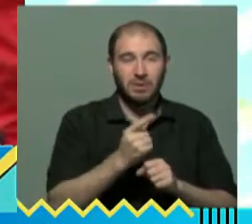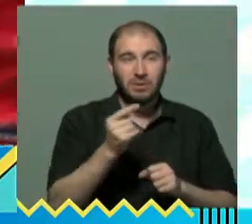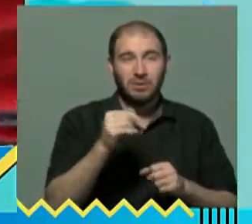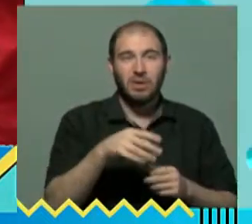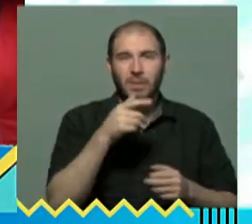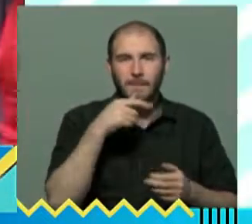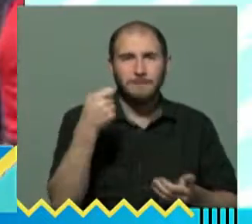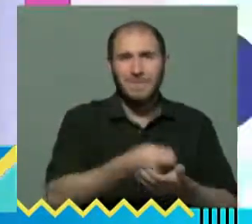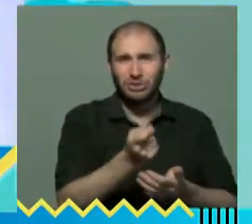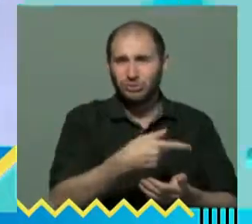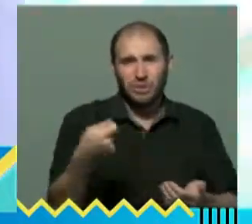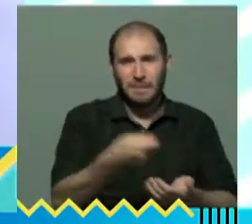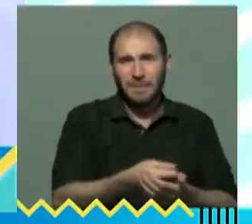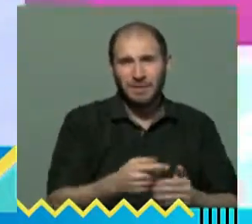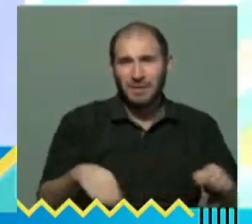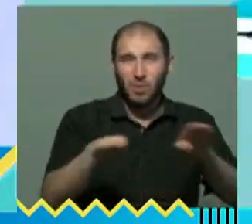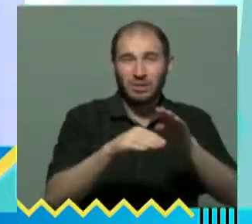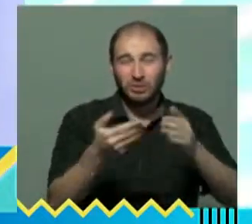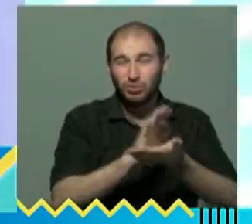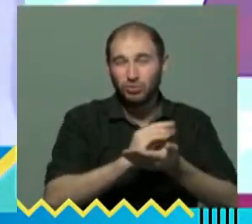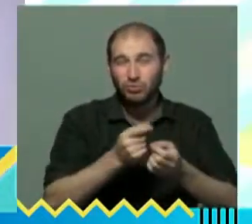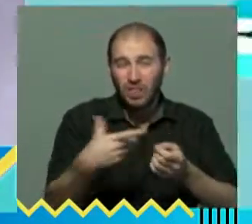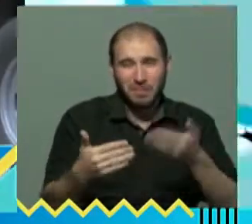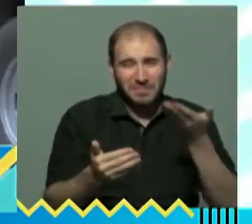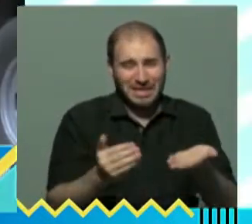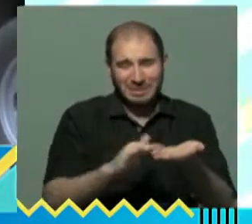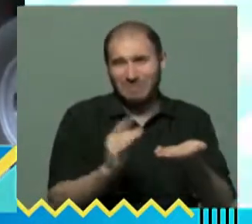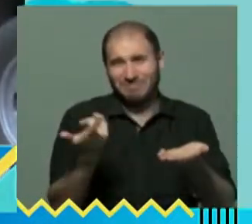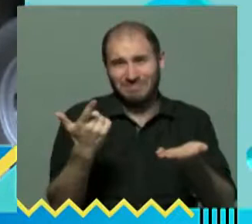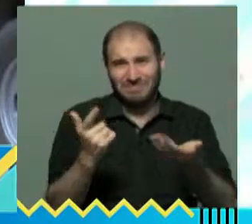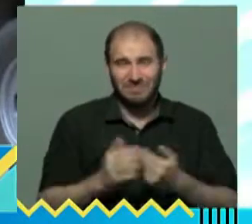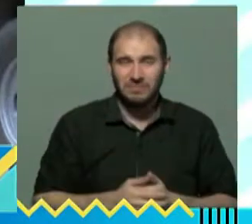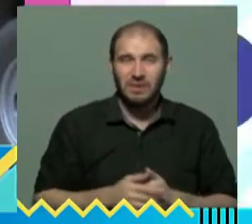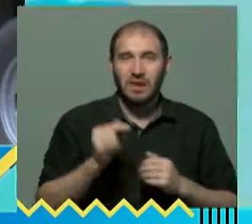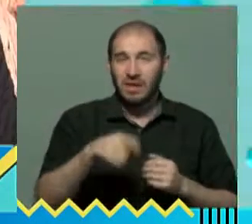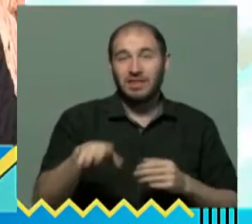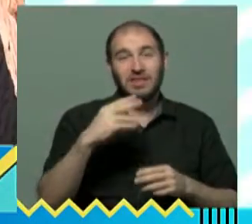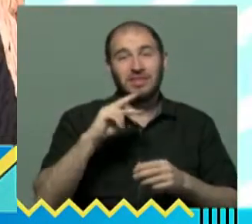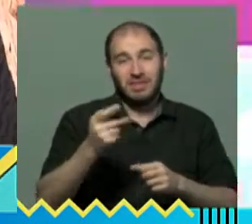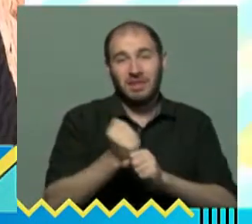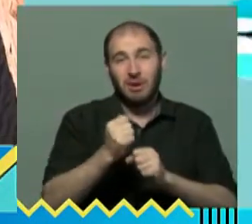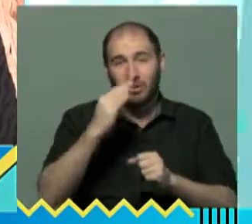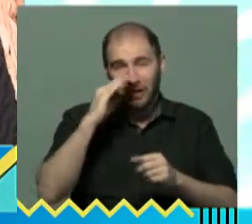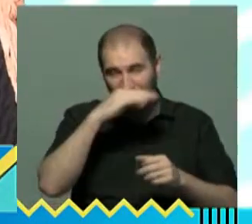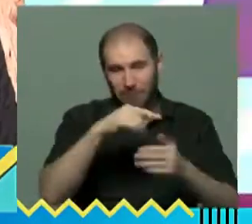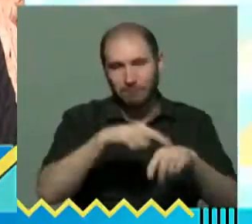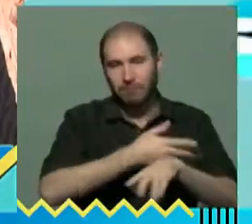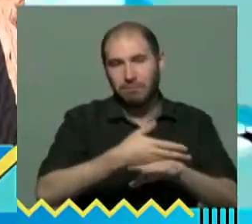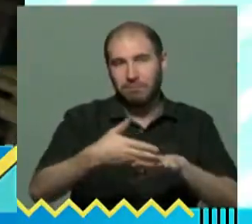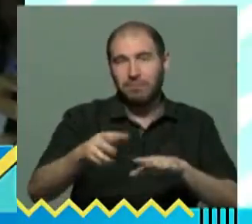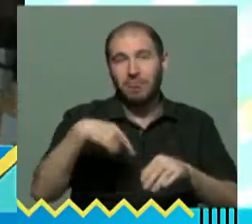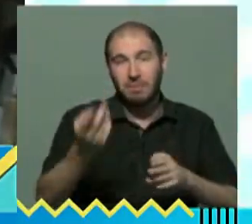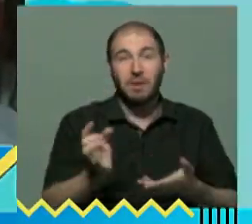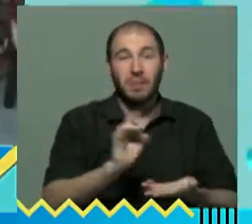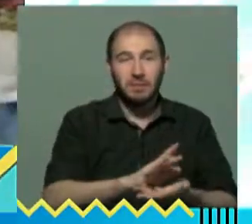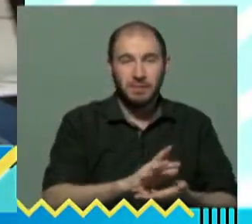porque pagan un sueldo que ni siquiera se puede equiparar a un salario mínimo vital y móvil, y segundo, están en negro por tiempo indeterminado y a su vez los